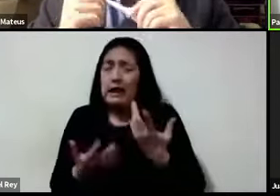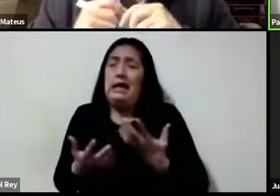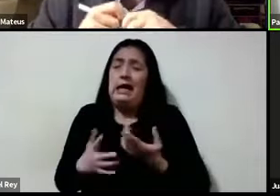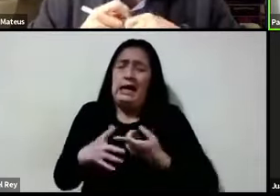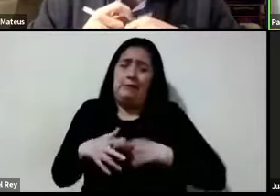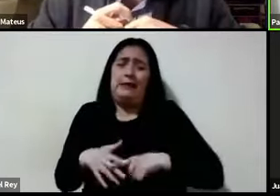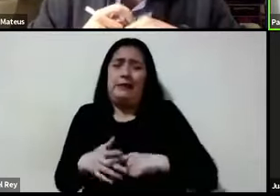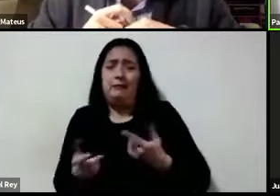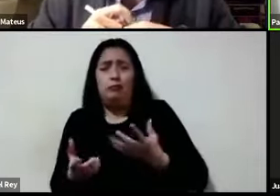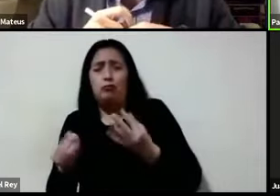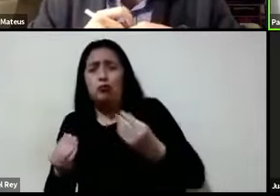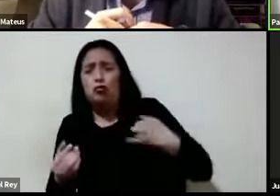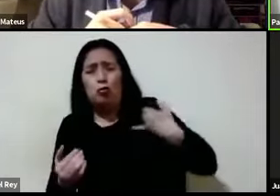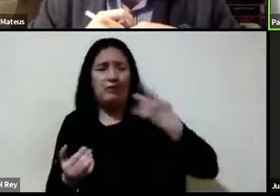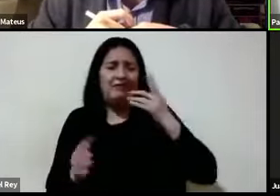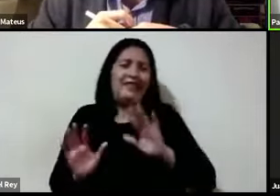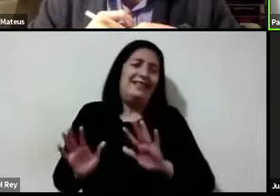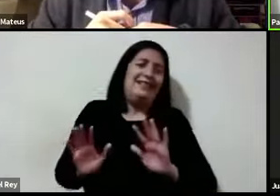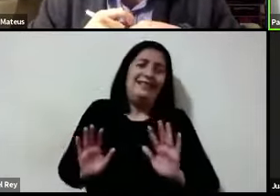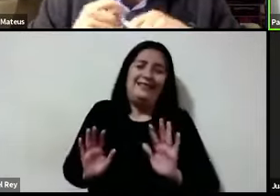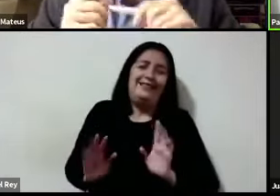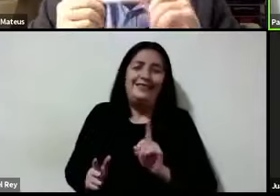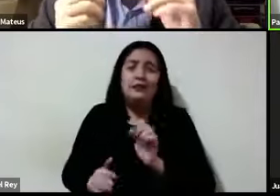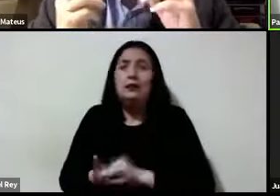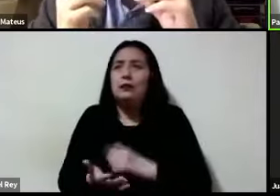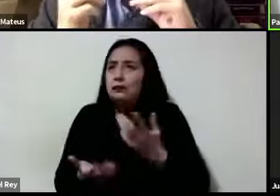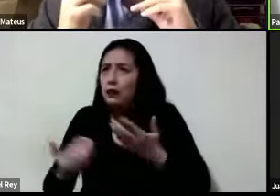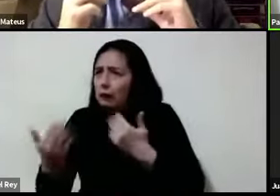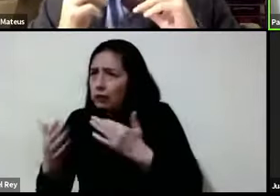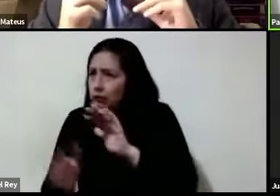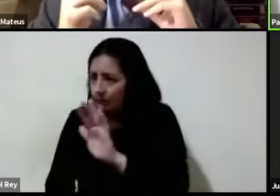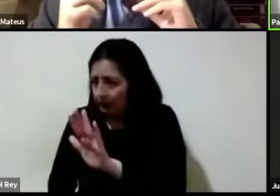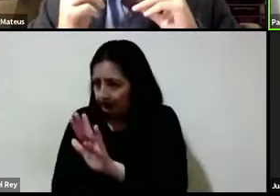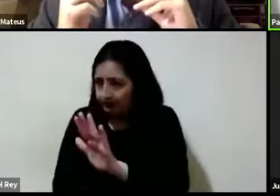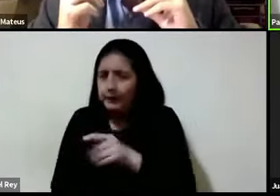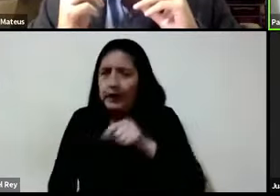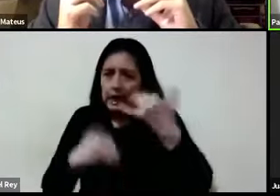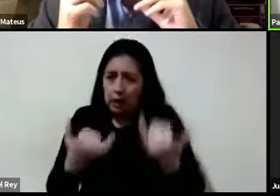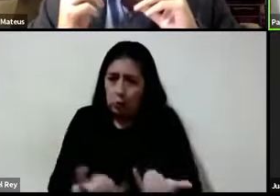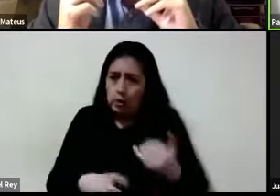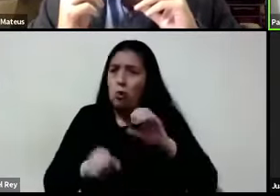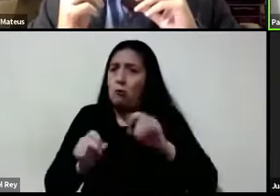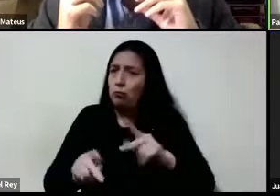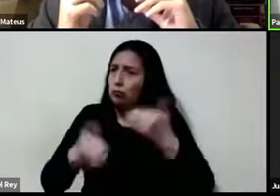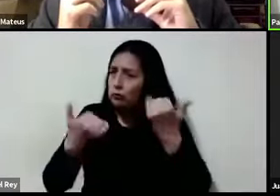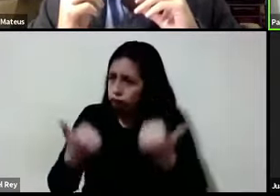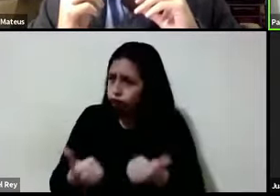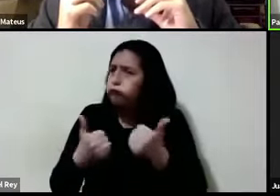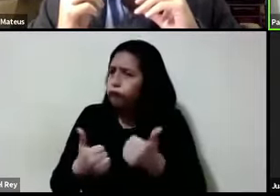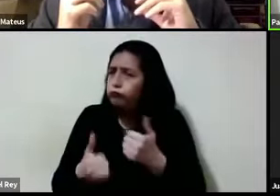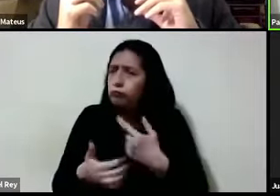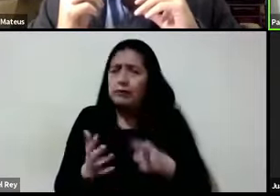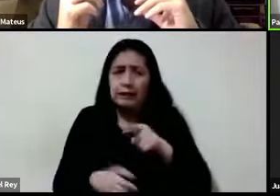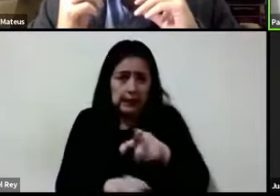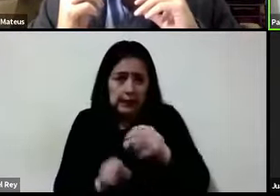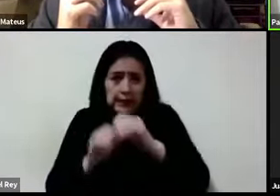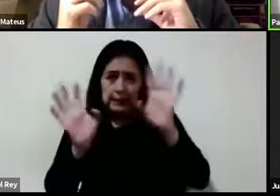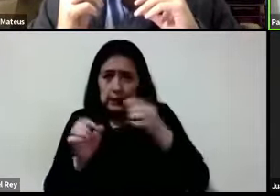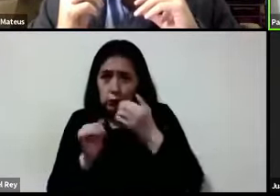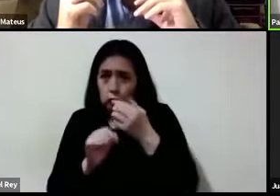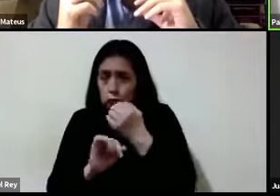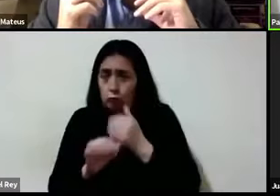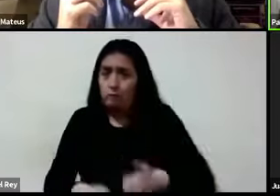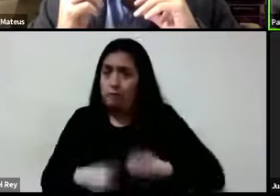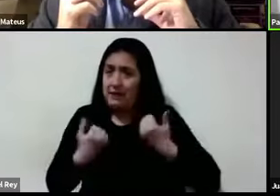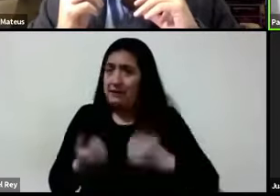querido hacerlo. Y lo que hemos tenido que conversar un poco con ellos es, mira, esta es una oportunidad interesante para que el día en que tú te independices o